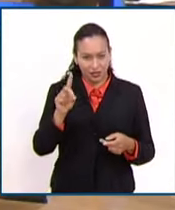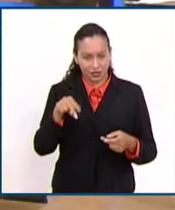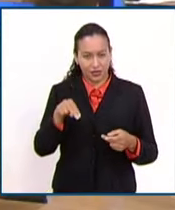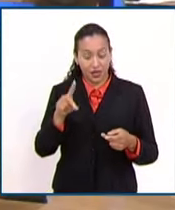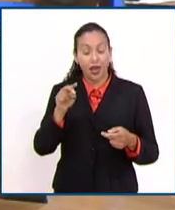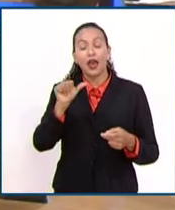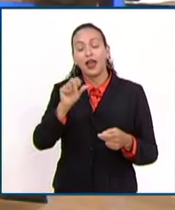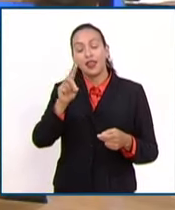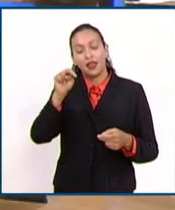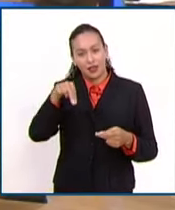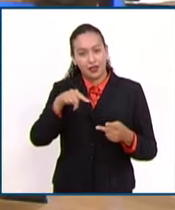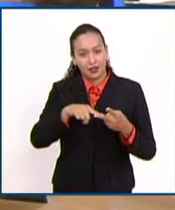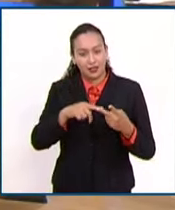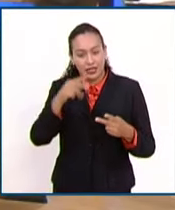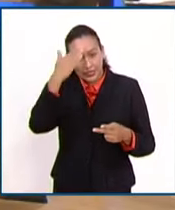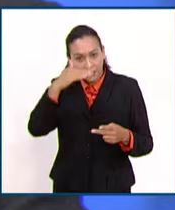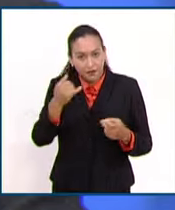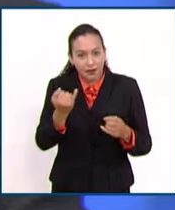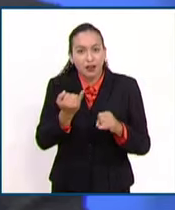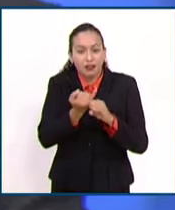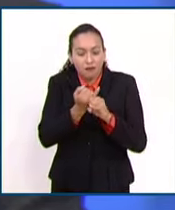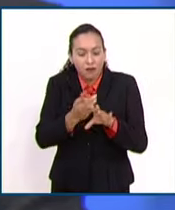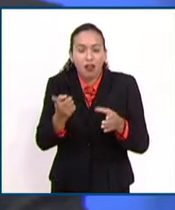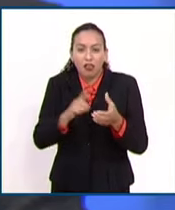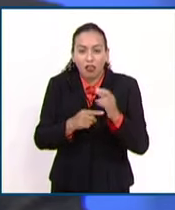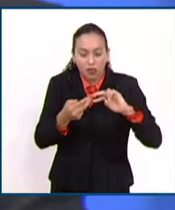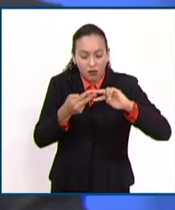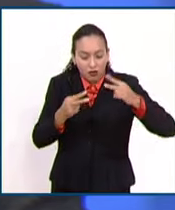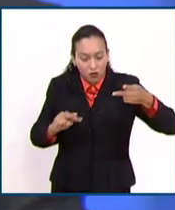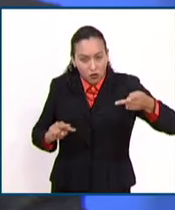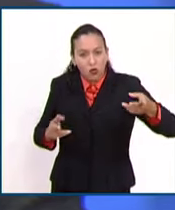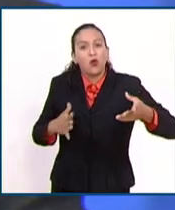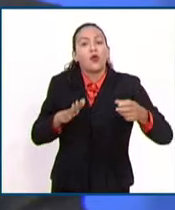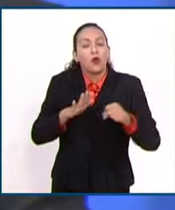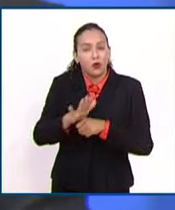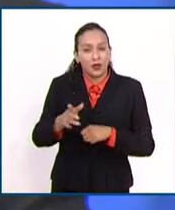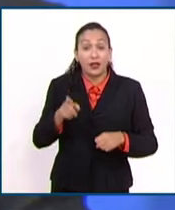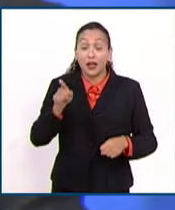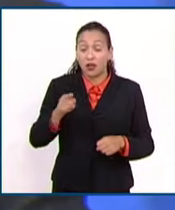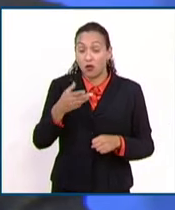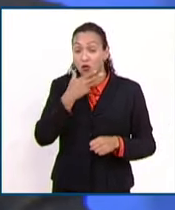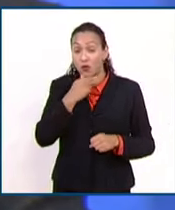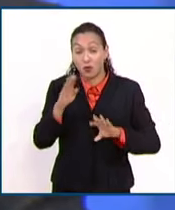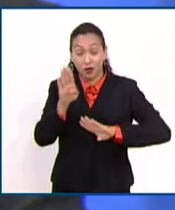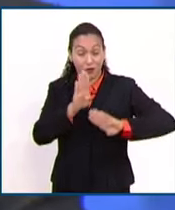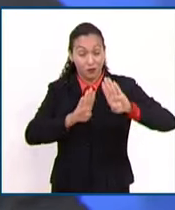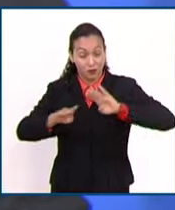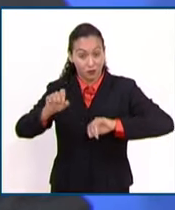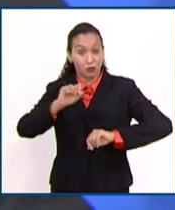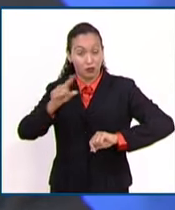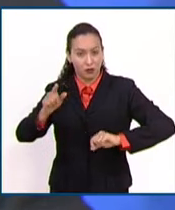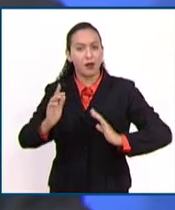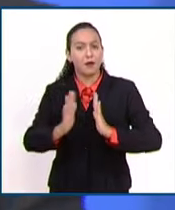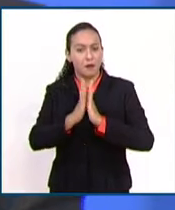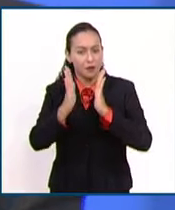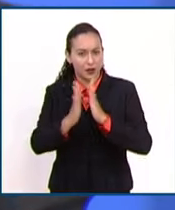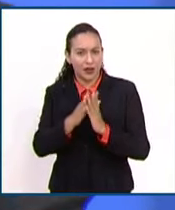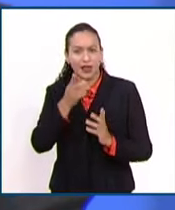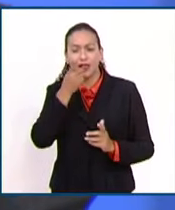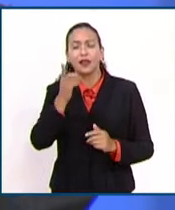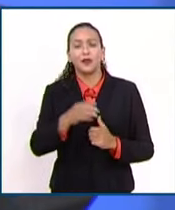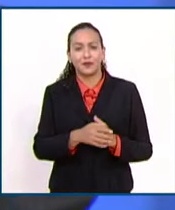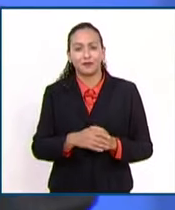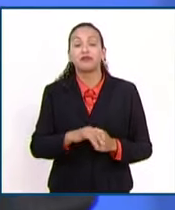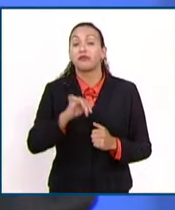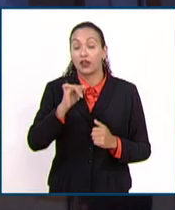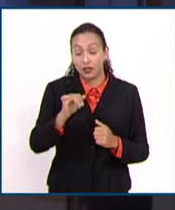el ADN puede hablar, en el que participó el biólogo Antonio Lascano, integrante del Colegio Nacional. Explicó la evolución